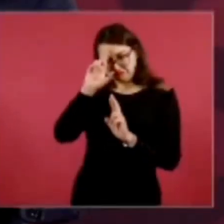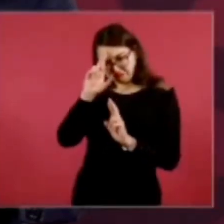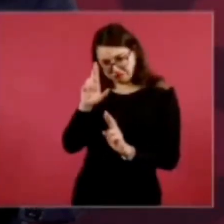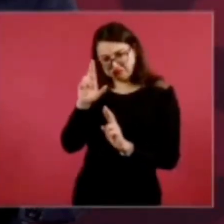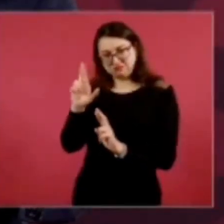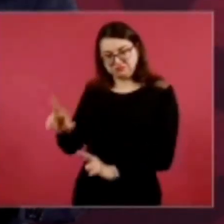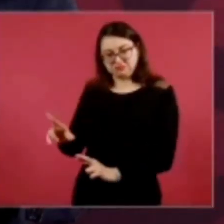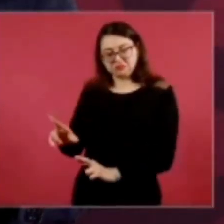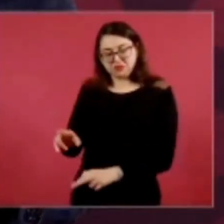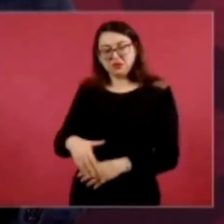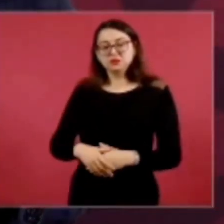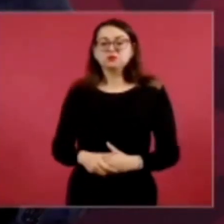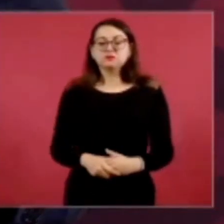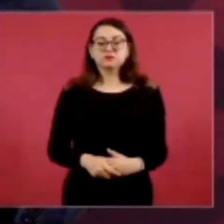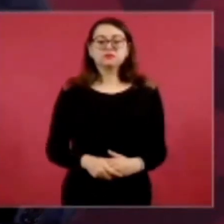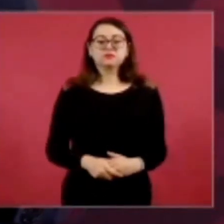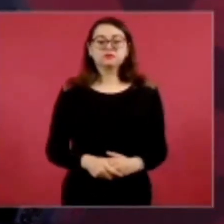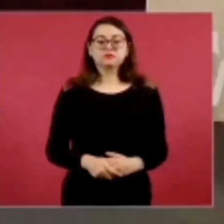con México.